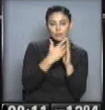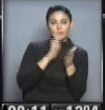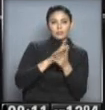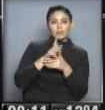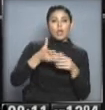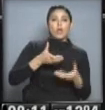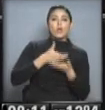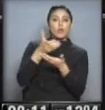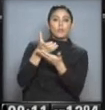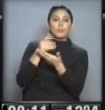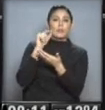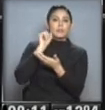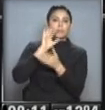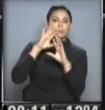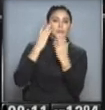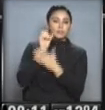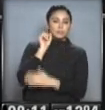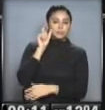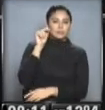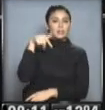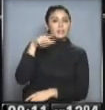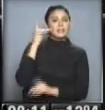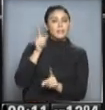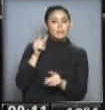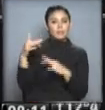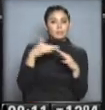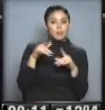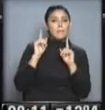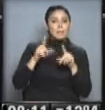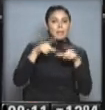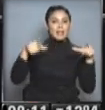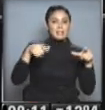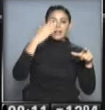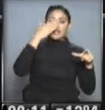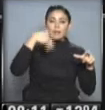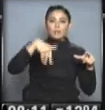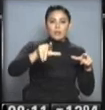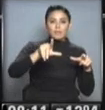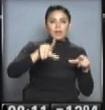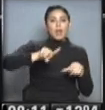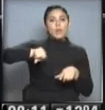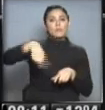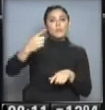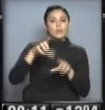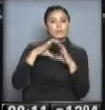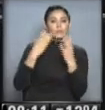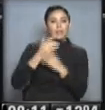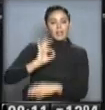Copa Confederaciones, que recordamos se juega justamente en las mismas sedes donde se va a disputar la próxima Copa del Mundo el año que viene.